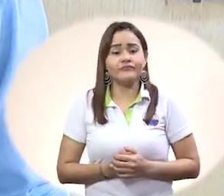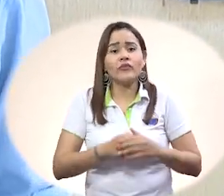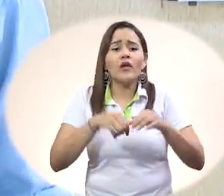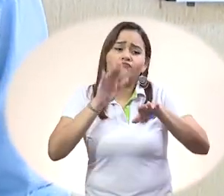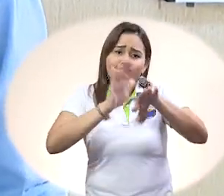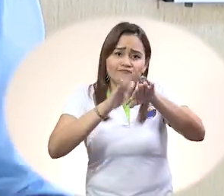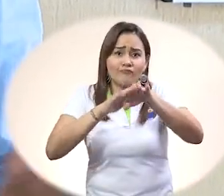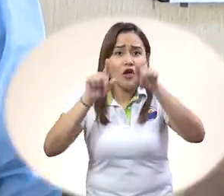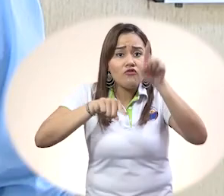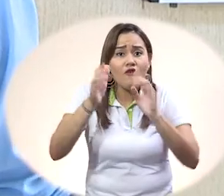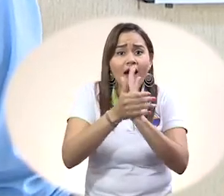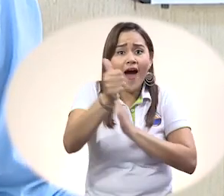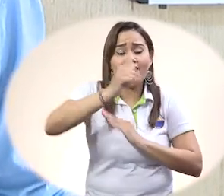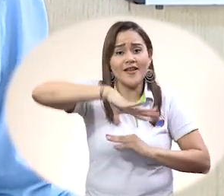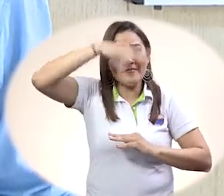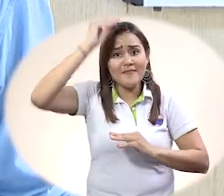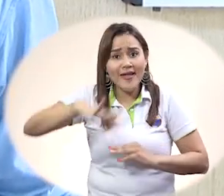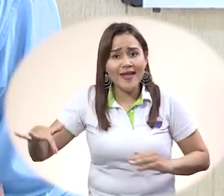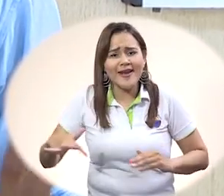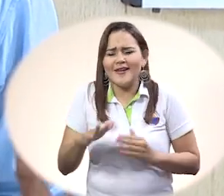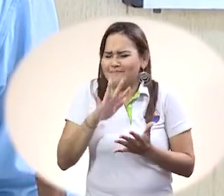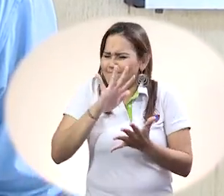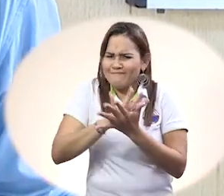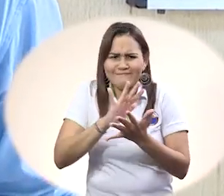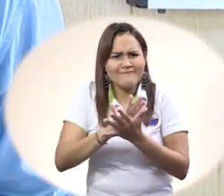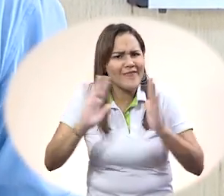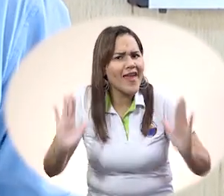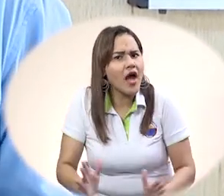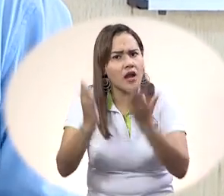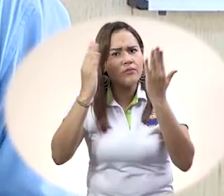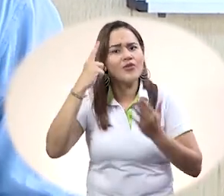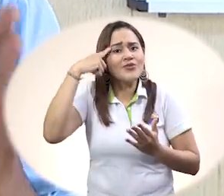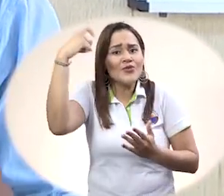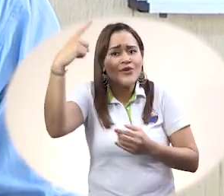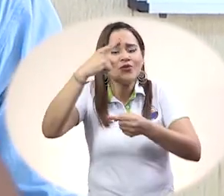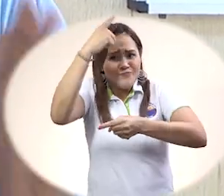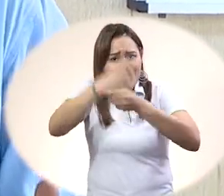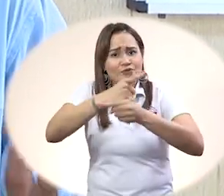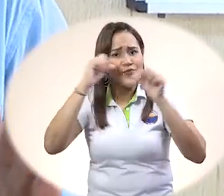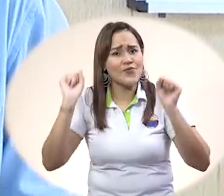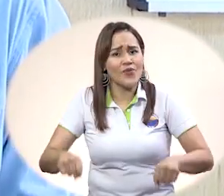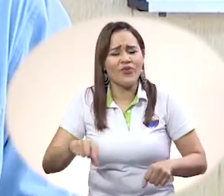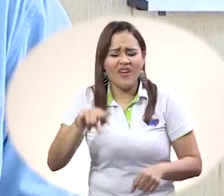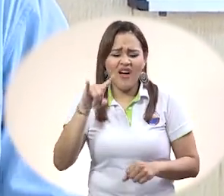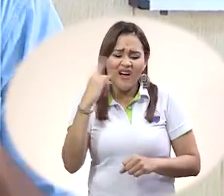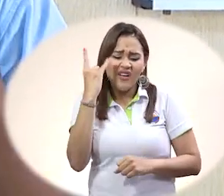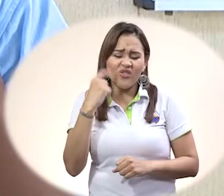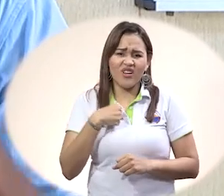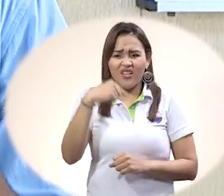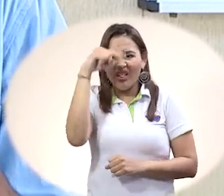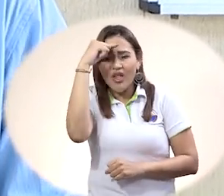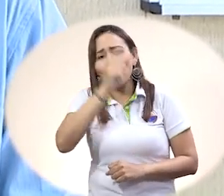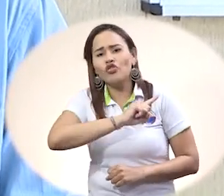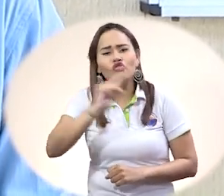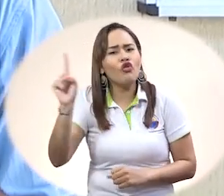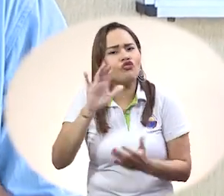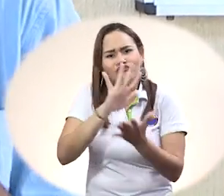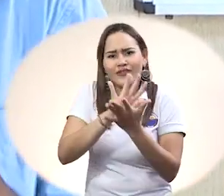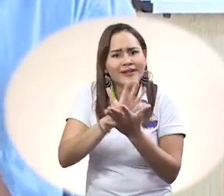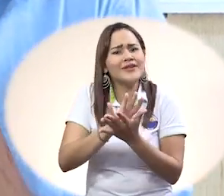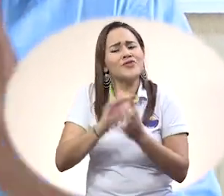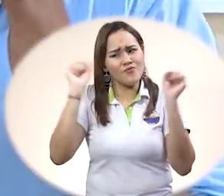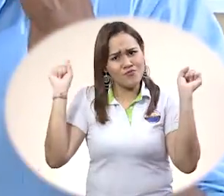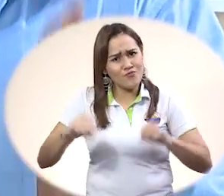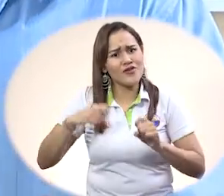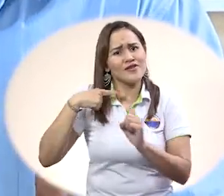carrera les digo chicos se pueden cumplir los sueños jamás se rindan nunca sean cobardes siempre enfoquen si te